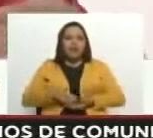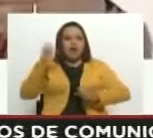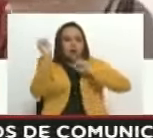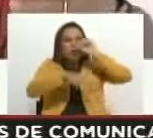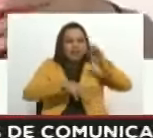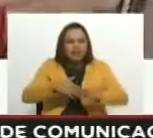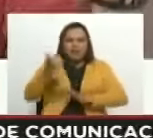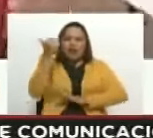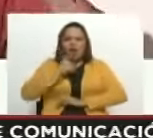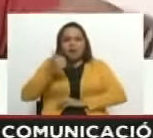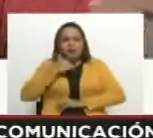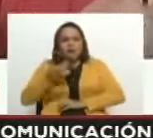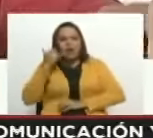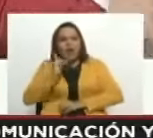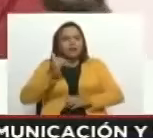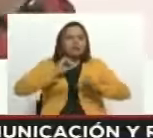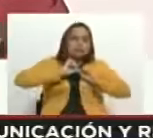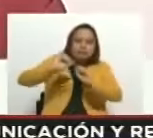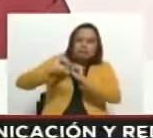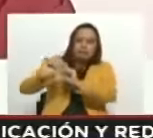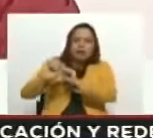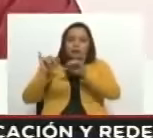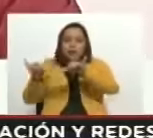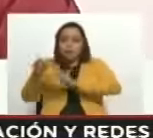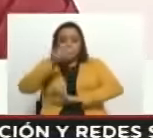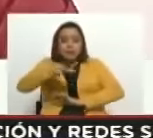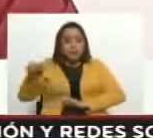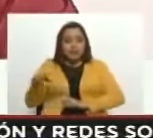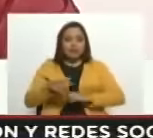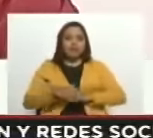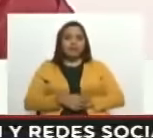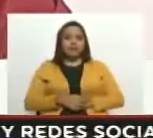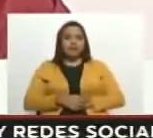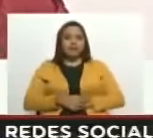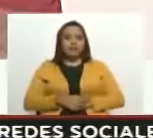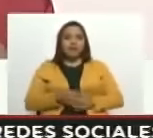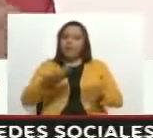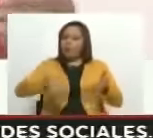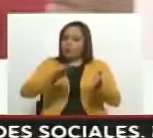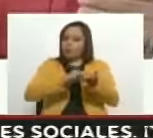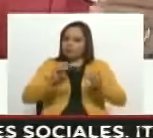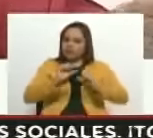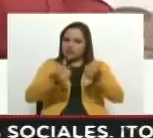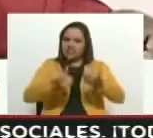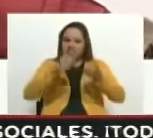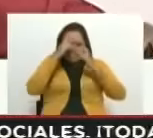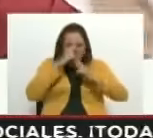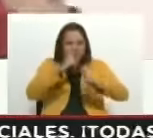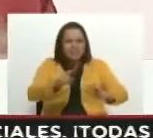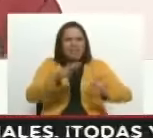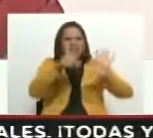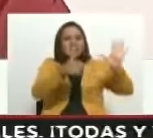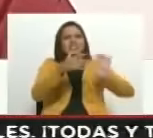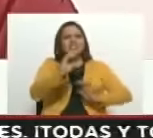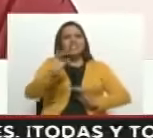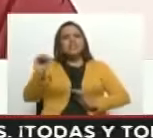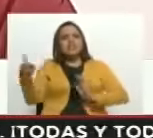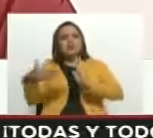la violencia que ha sido rechazado por su propia gente. Van a volver. Respeten a los 600.000 que votaron.